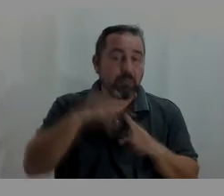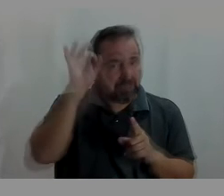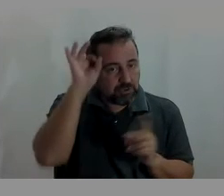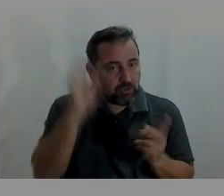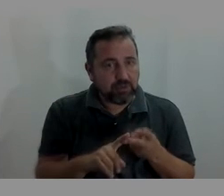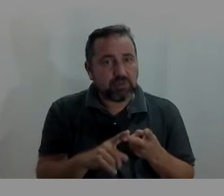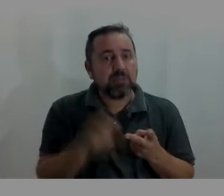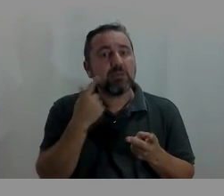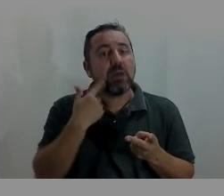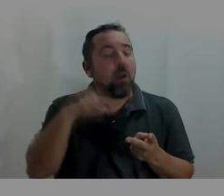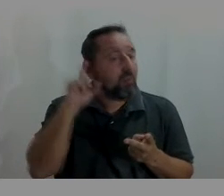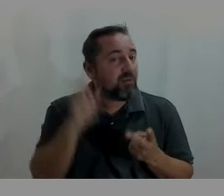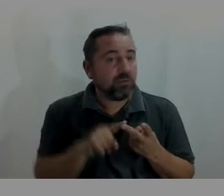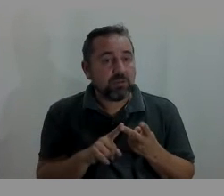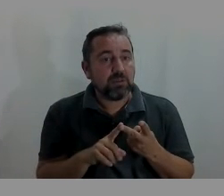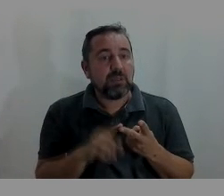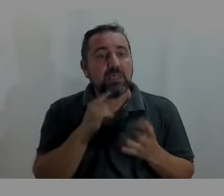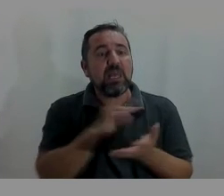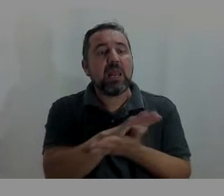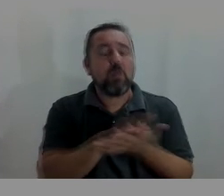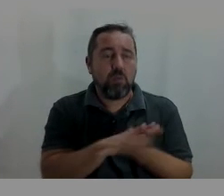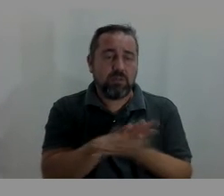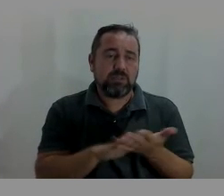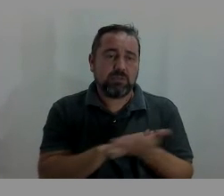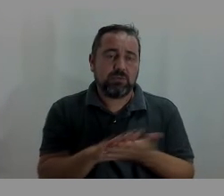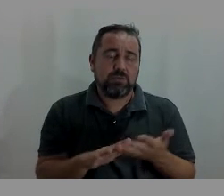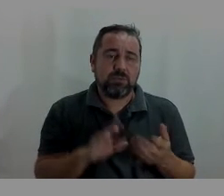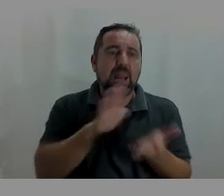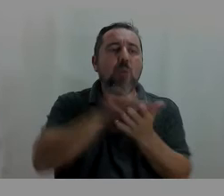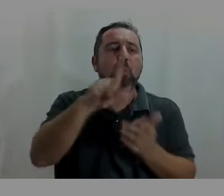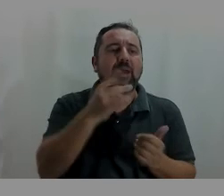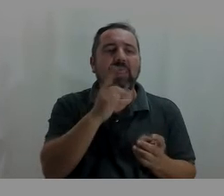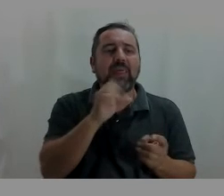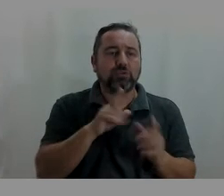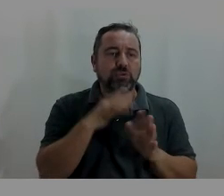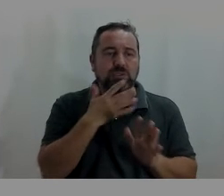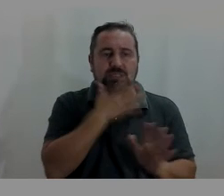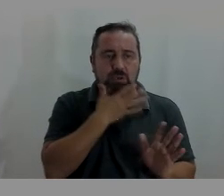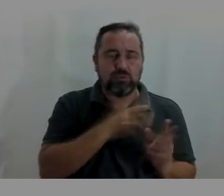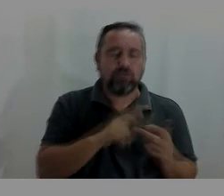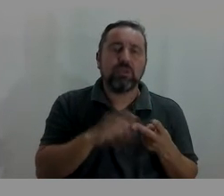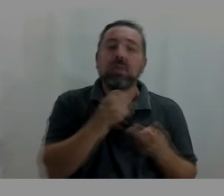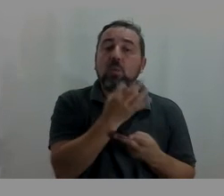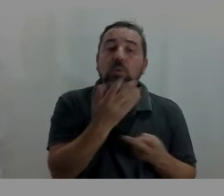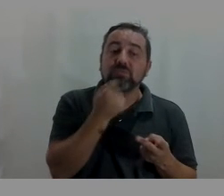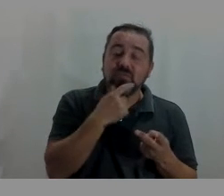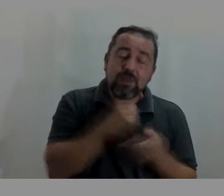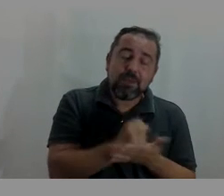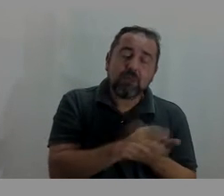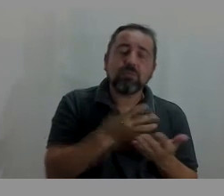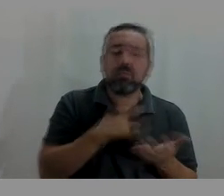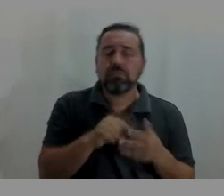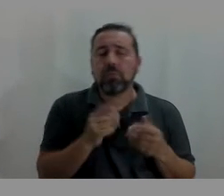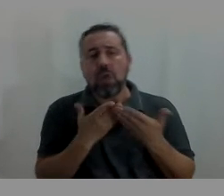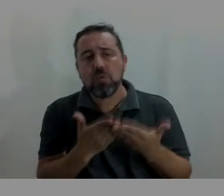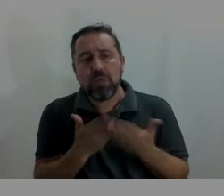los audífonos y teníamos el lenguaje de los signos. Esto es el presente, empiezan a haber ya algunos fármacos que pueden ayudar un poco, y